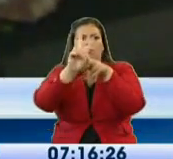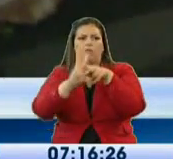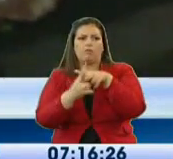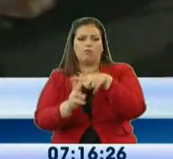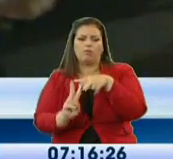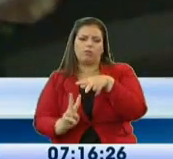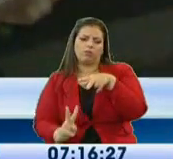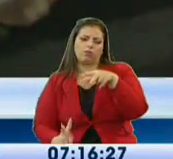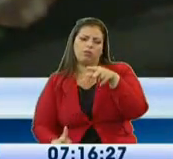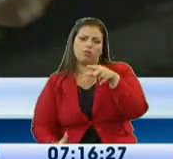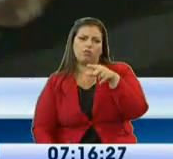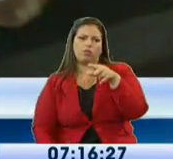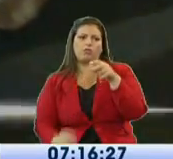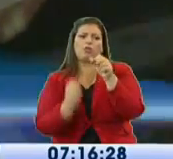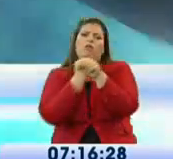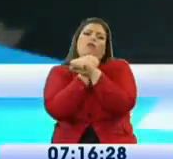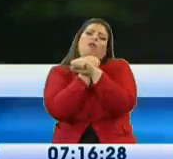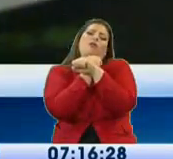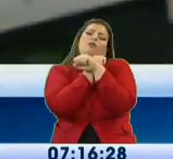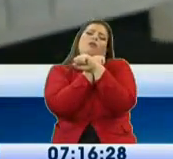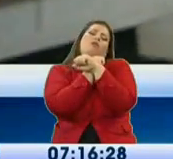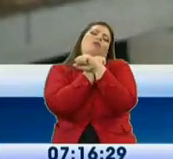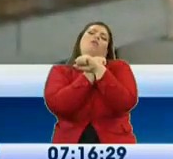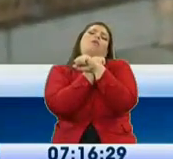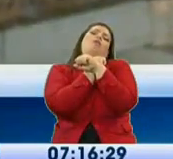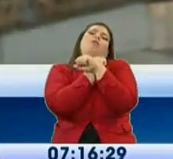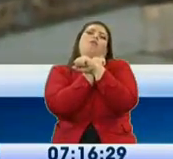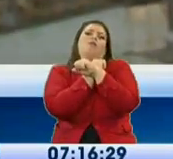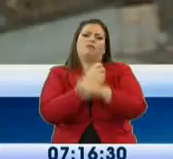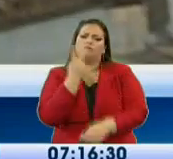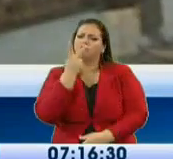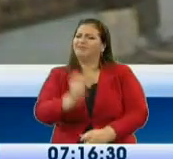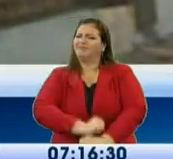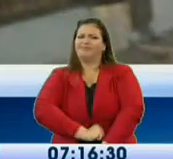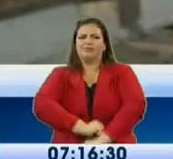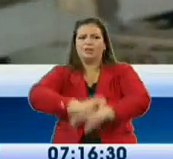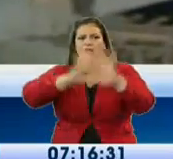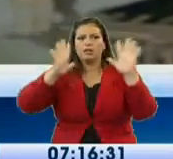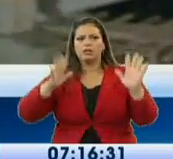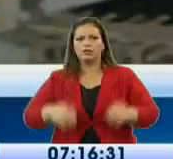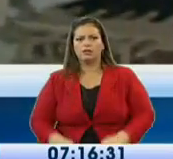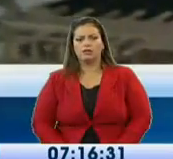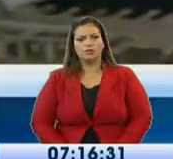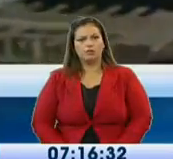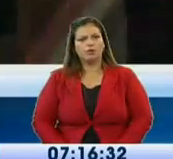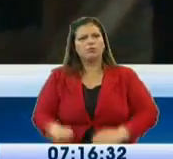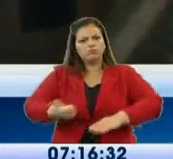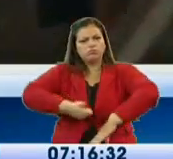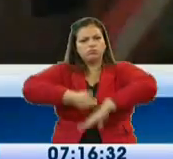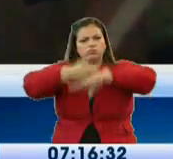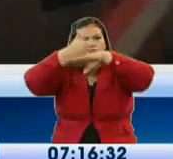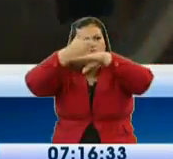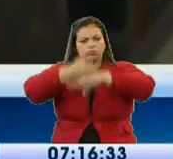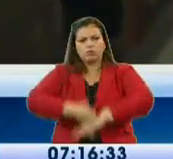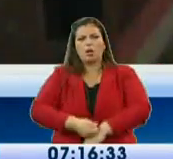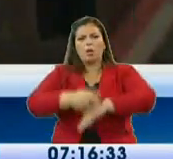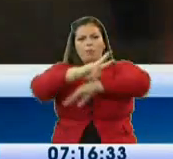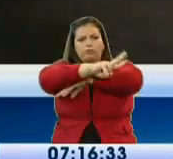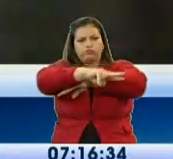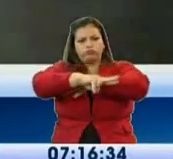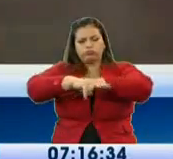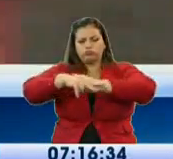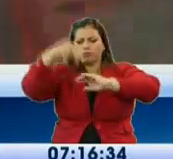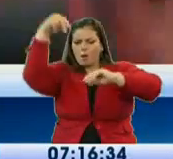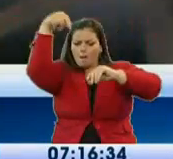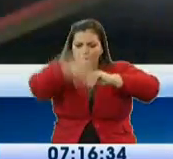moviéndose la pierna porque se veía clarito. Se ha encontrado algunos pedazos de madera, así mismo. Prácticamente con